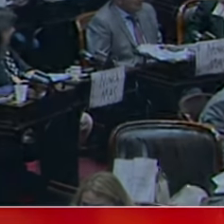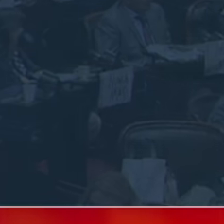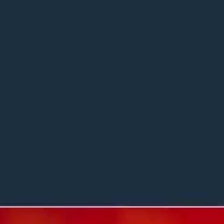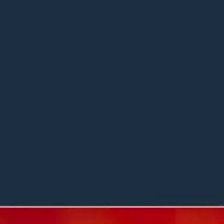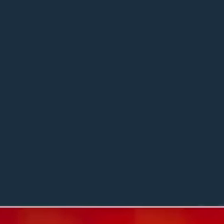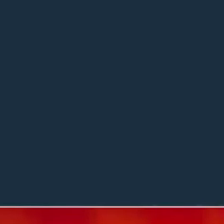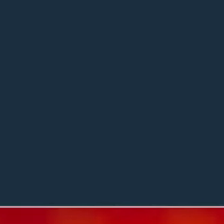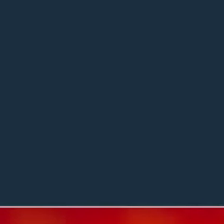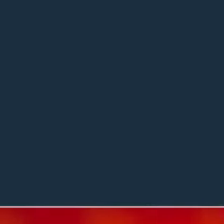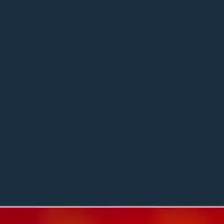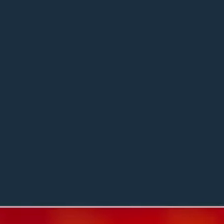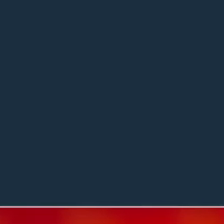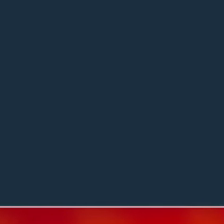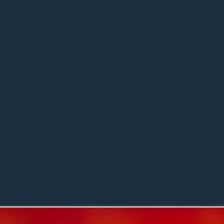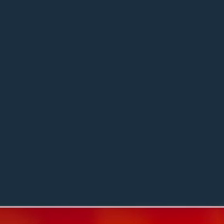castet